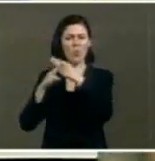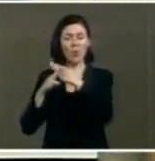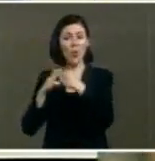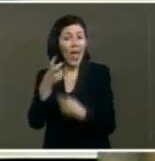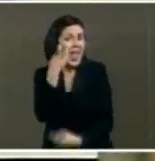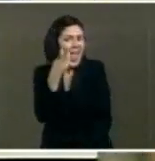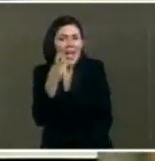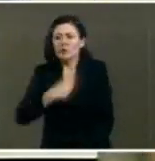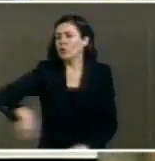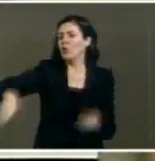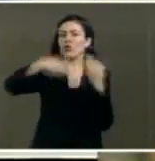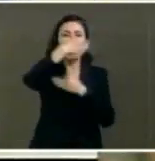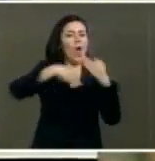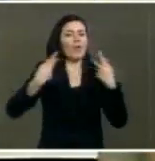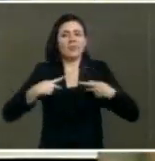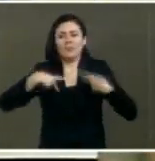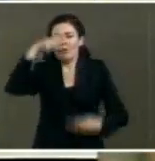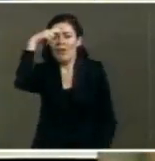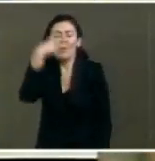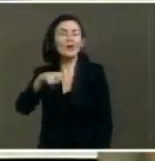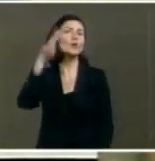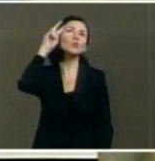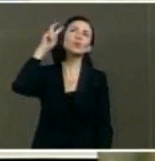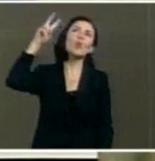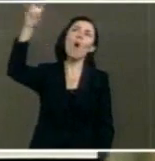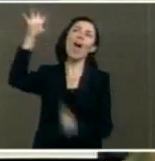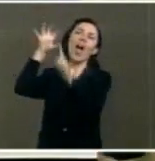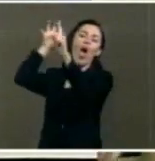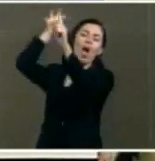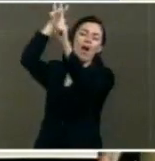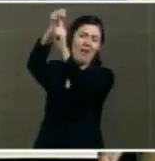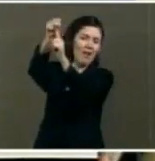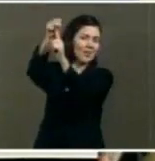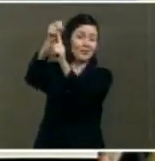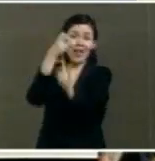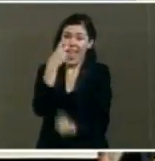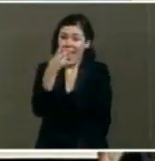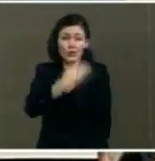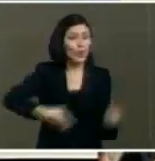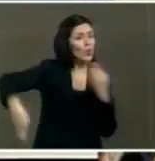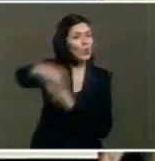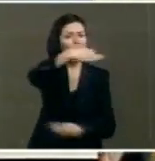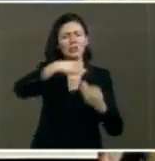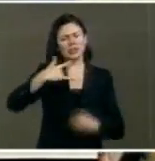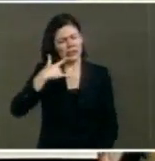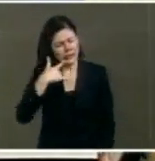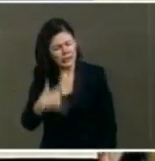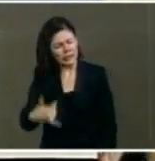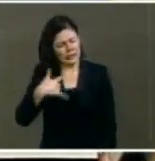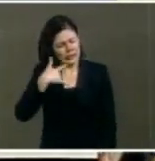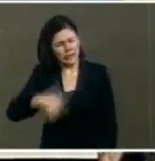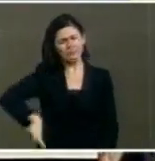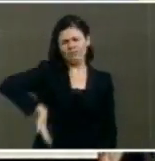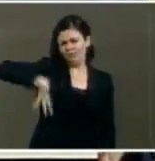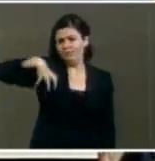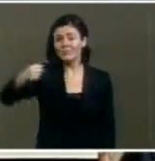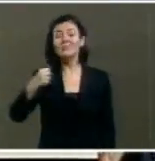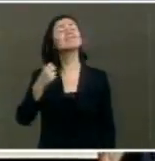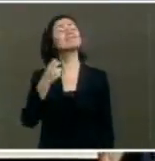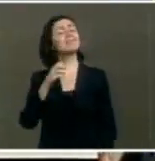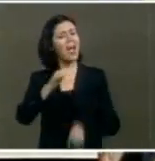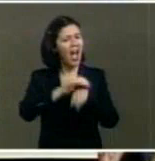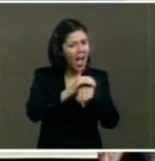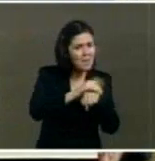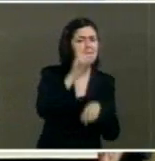ideal, es la razón de nuestros afanes y de nuestros esfuerzos. Ese México vendrá, amigas y